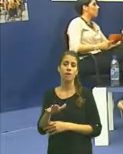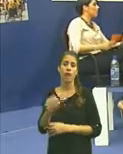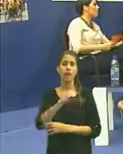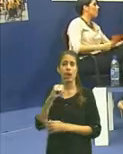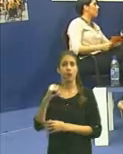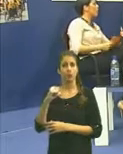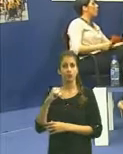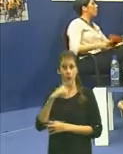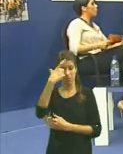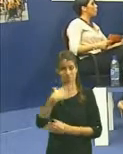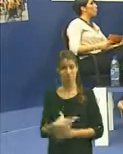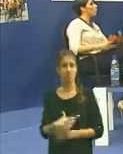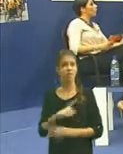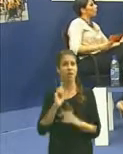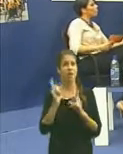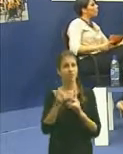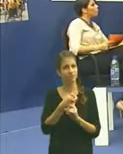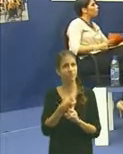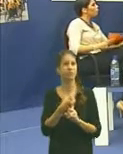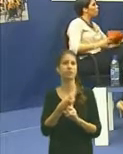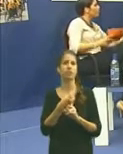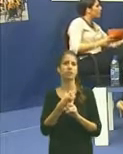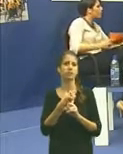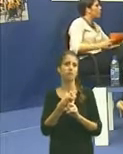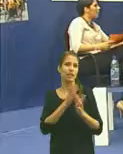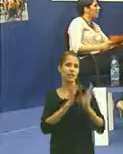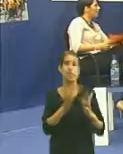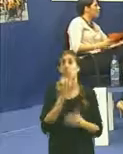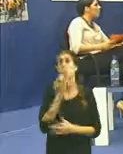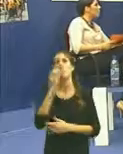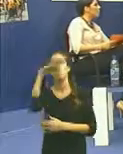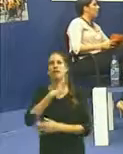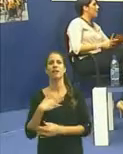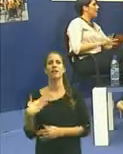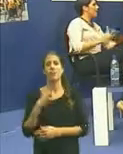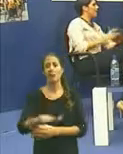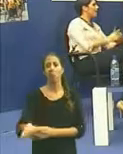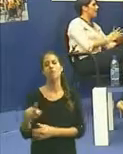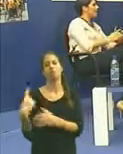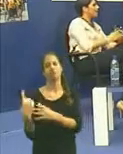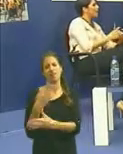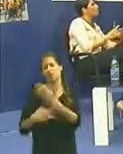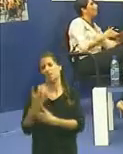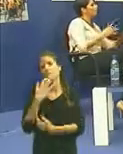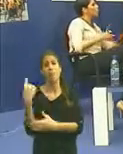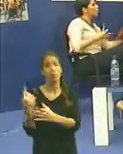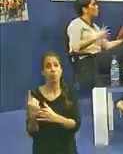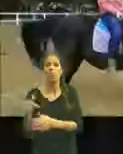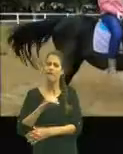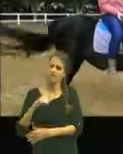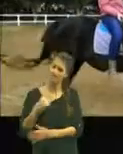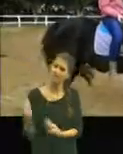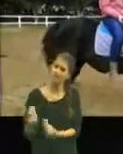muchas veces es lo que buscan, ¿no? Los padres, a lo mejor, de algún niño con alguna discapacidad, como autismo, que el fin es que sea un poquito